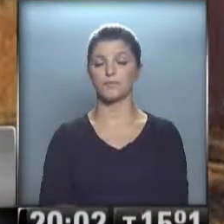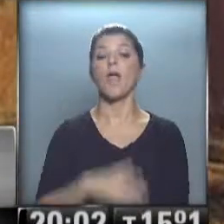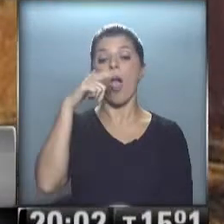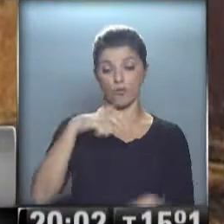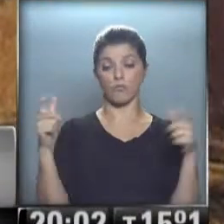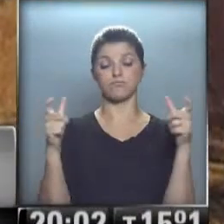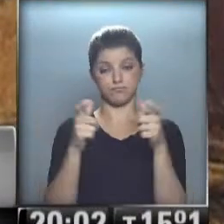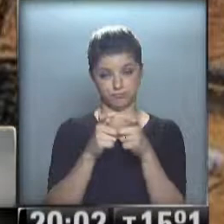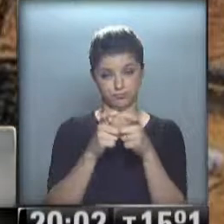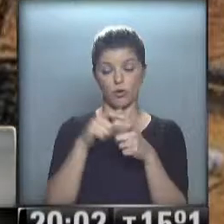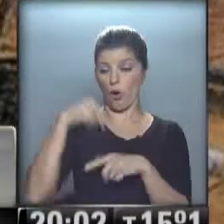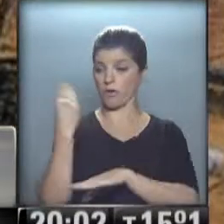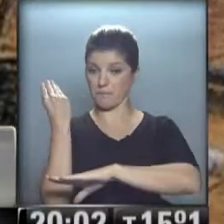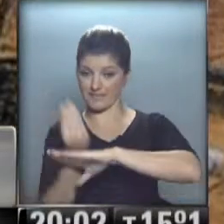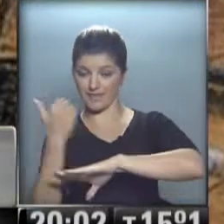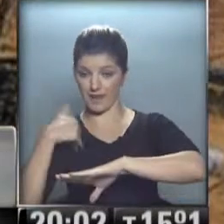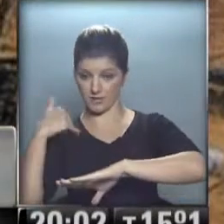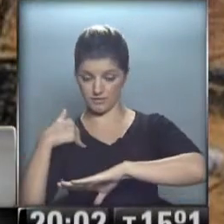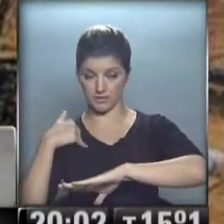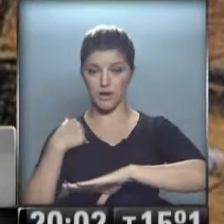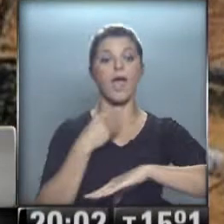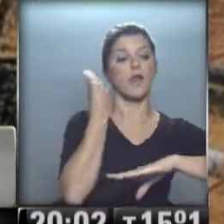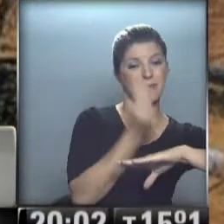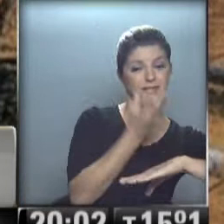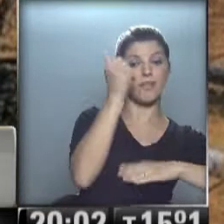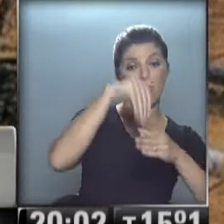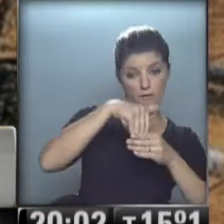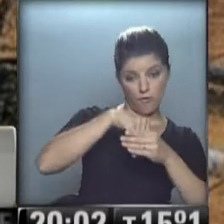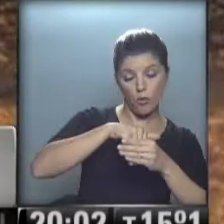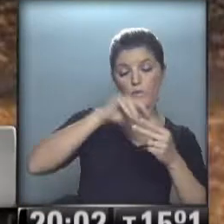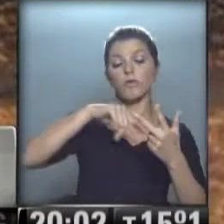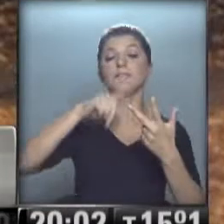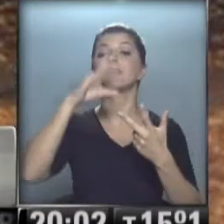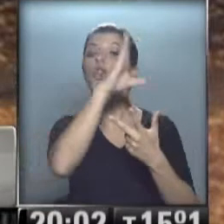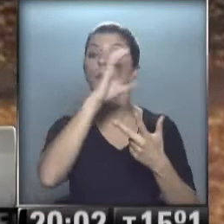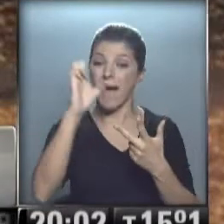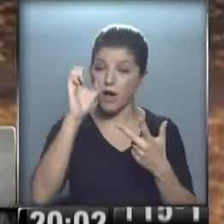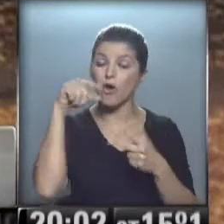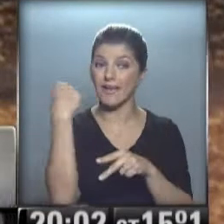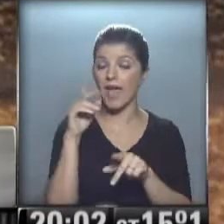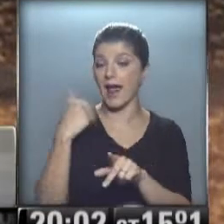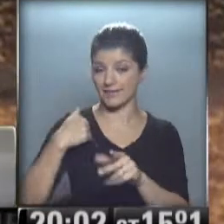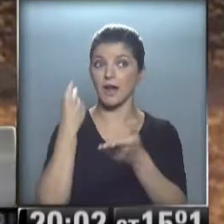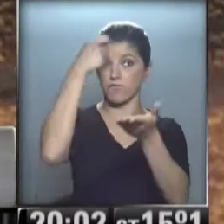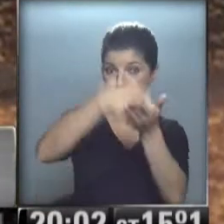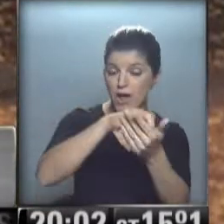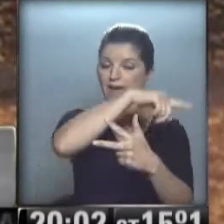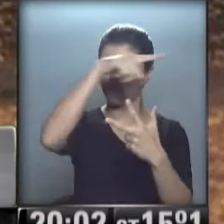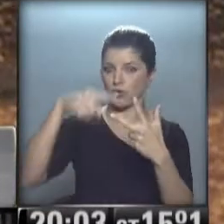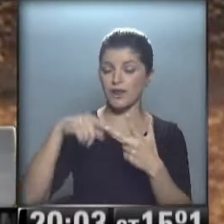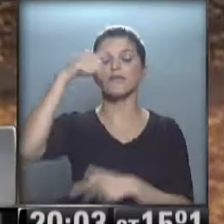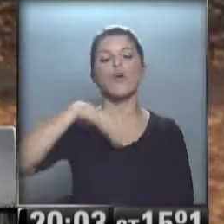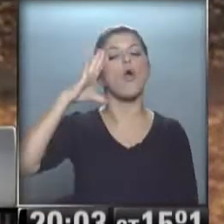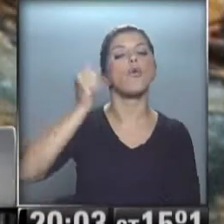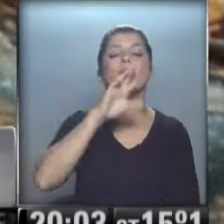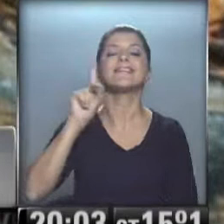cual participaron los representantes de la Argentina, lo de los fondos buitre y los bancos que operan como agentes de pago, el juez Tomás Griesa consideró